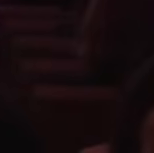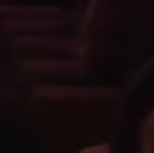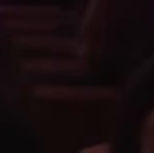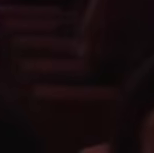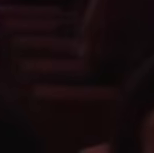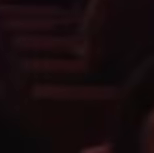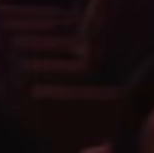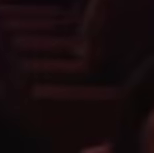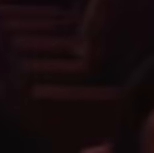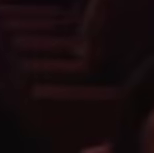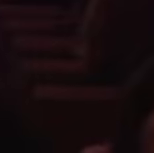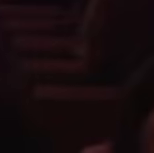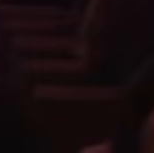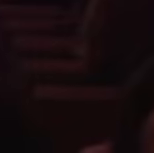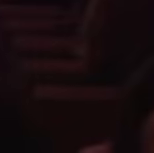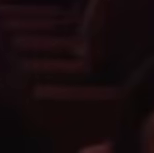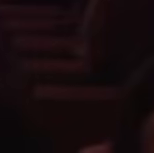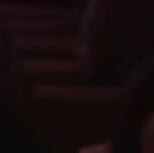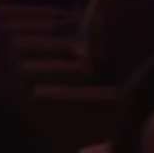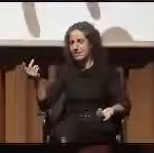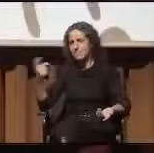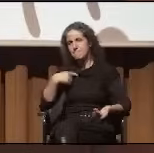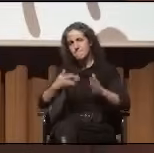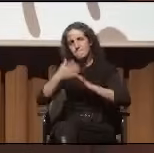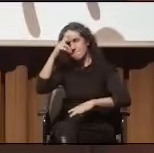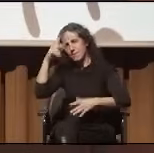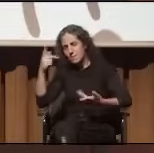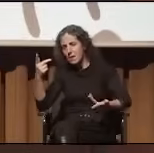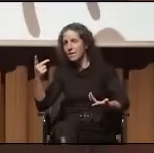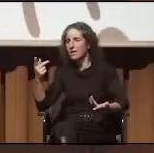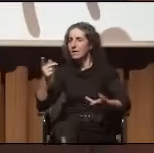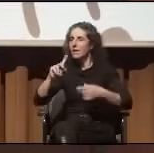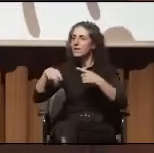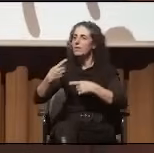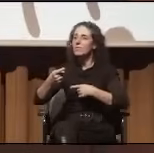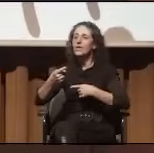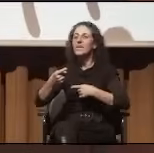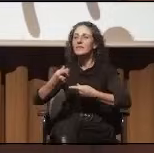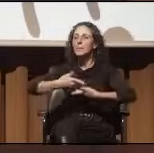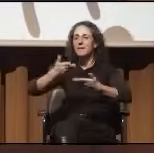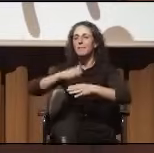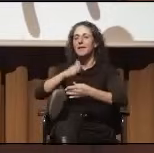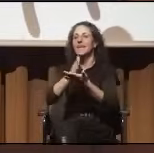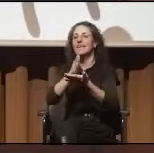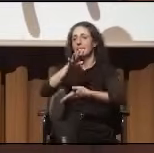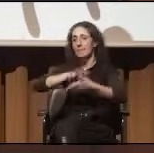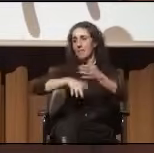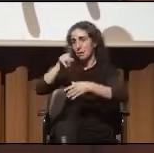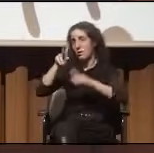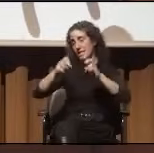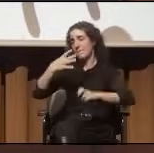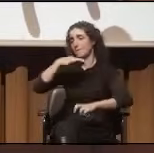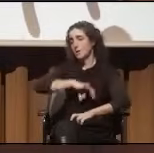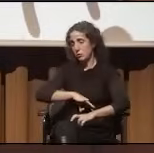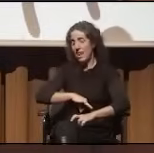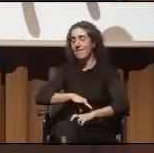cuerpo me aguanta, dice ella. Entonces me voy preocupado y entonces me invitan a dar una clase en Barcelona, un curso en la Casa de Espiritualidad, allí en Tres